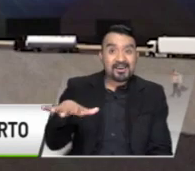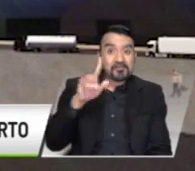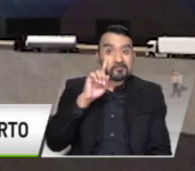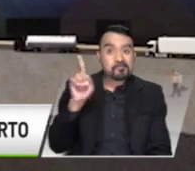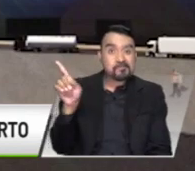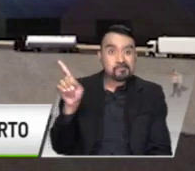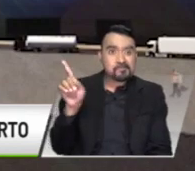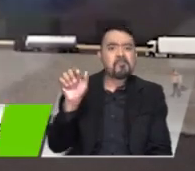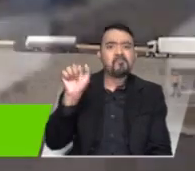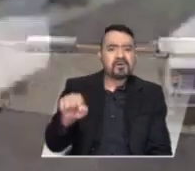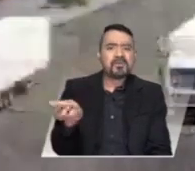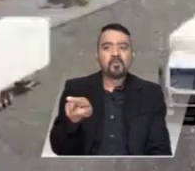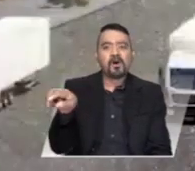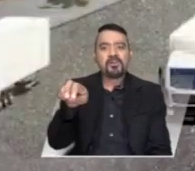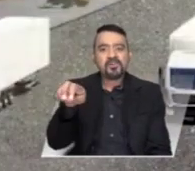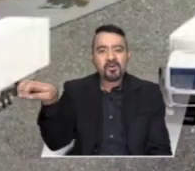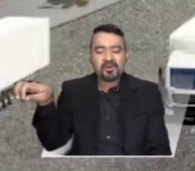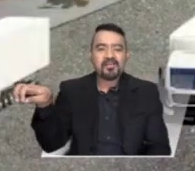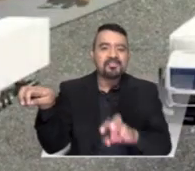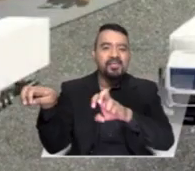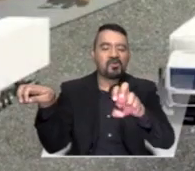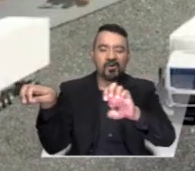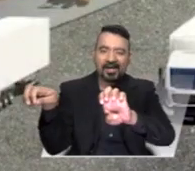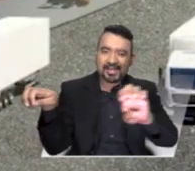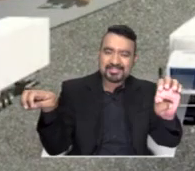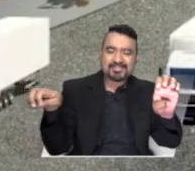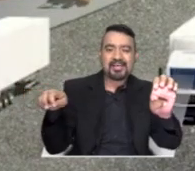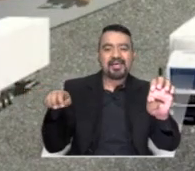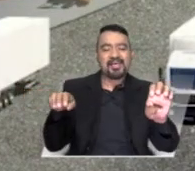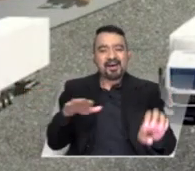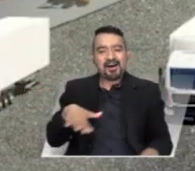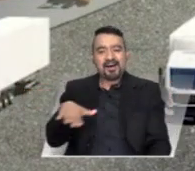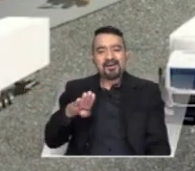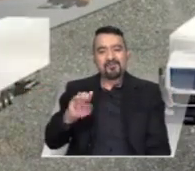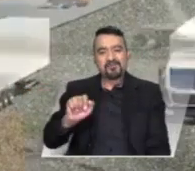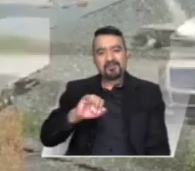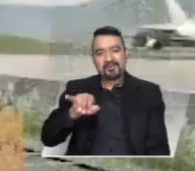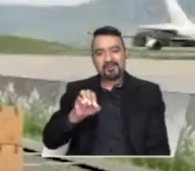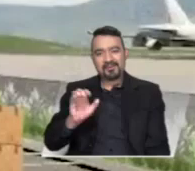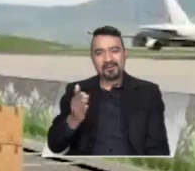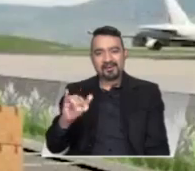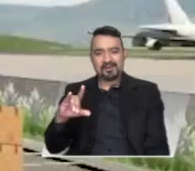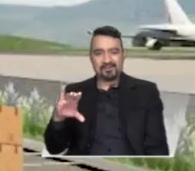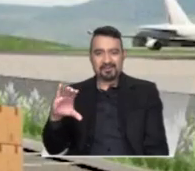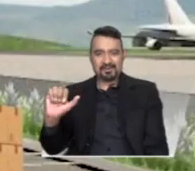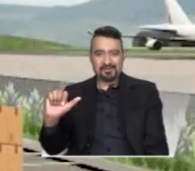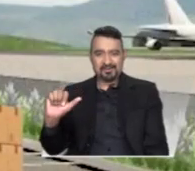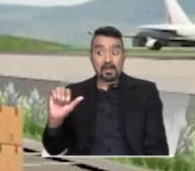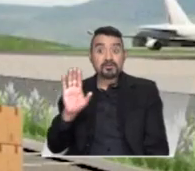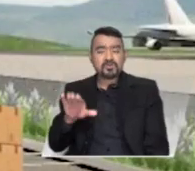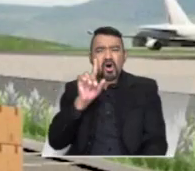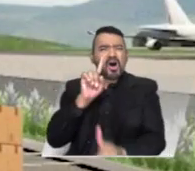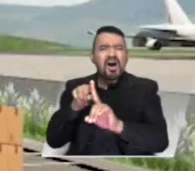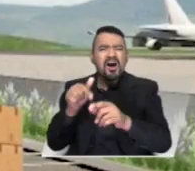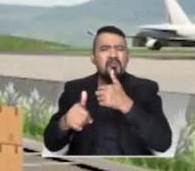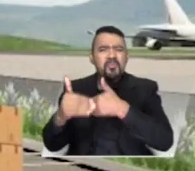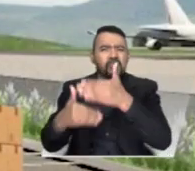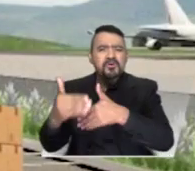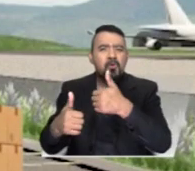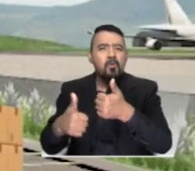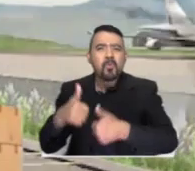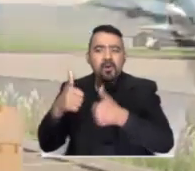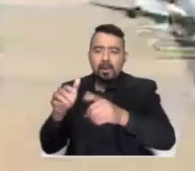del norte, nordeste y bajo Cauca antioqueño. La idea de dirigentes y promotores es impulsar el desarrollo de